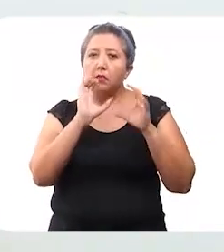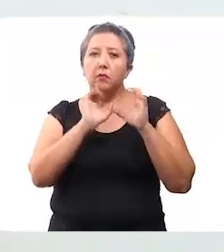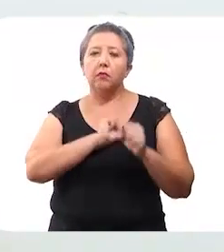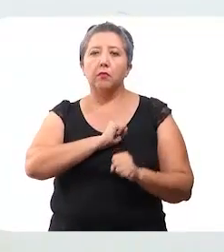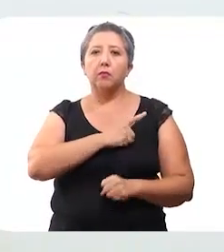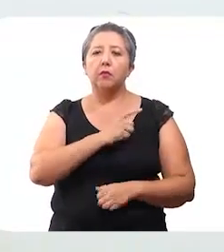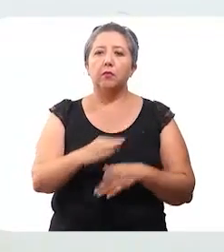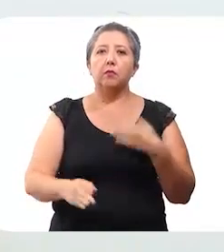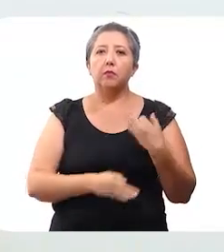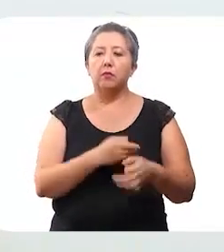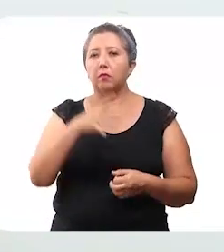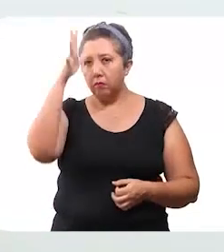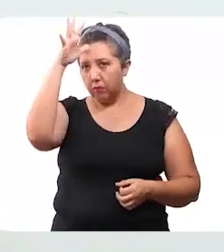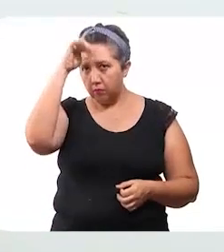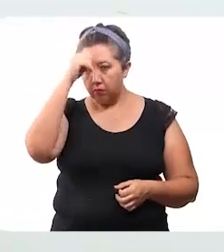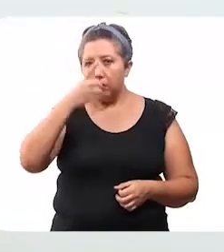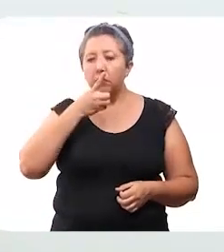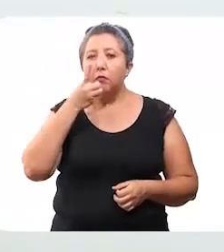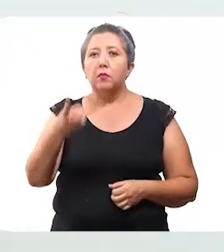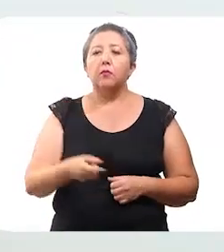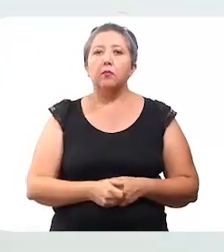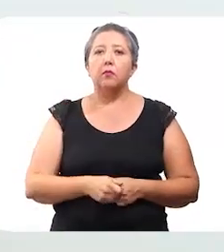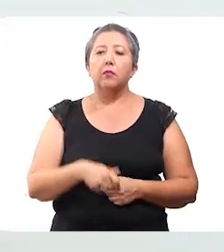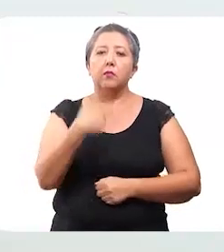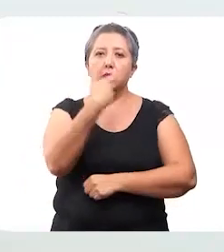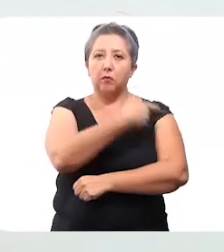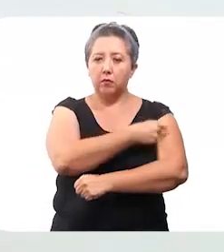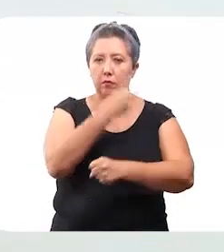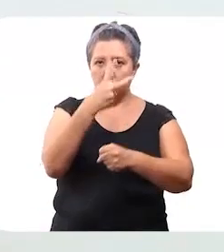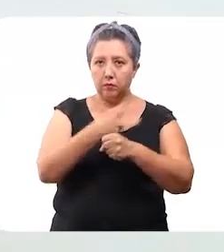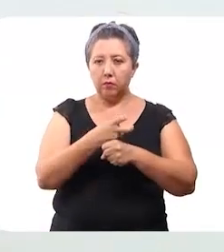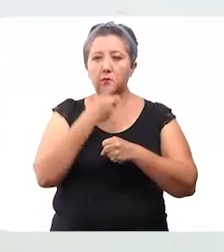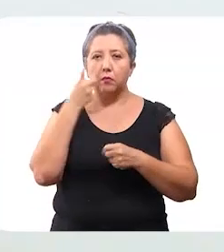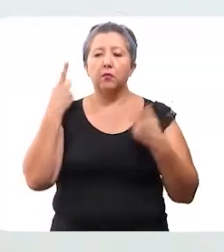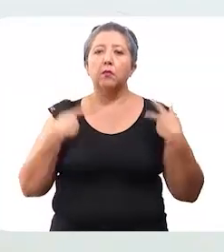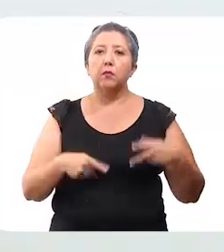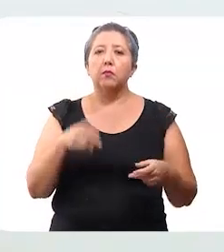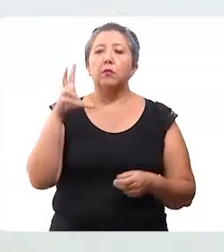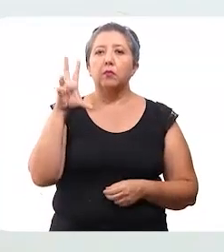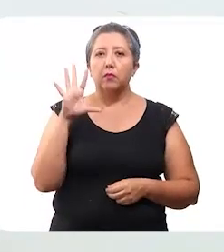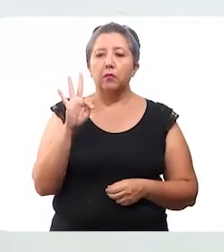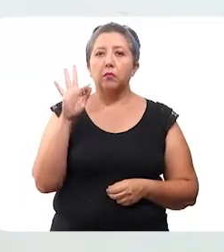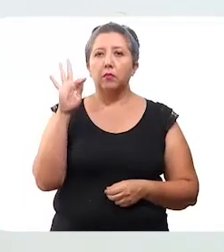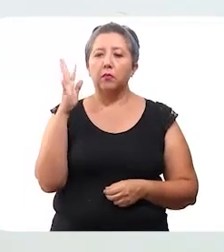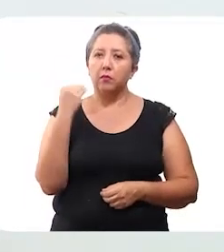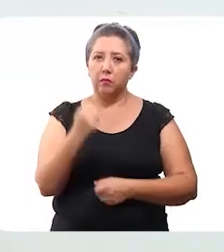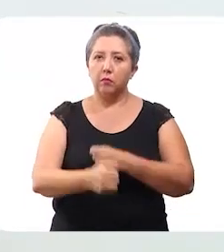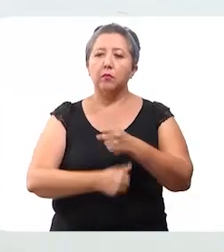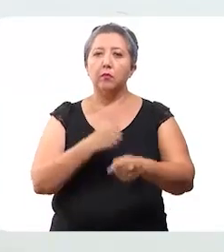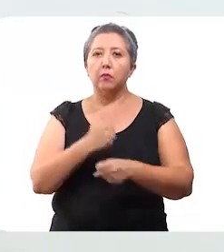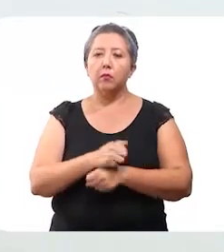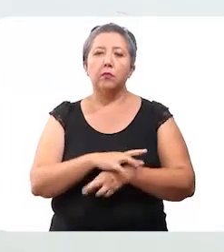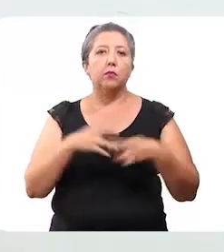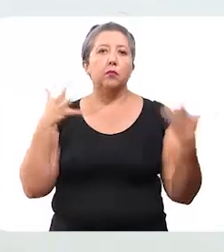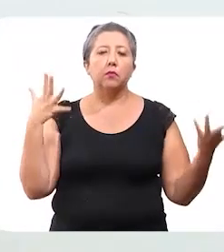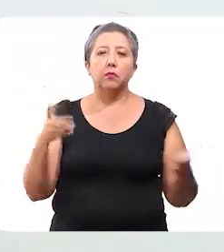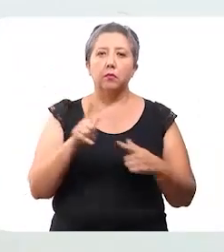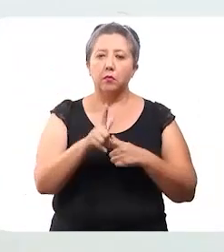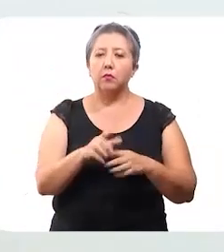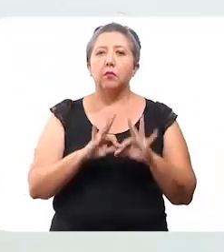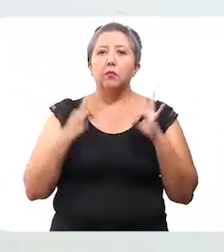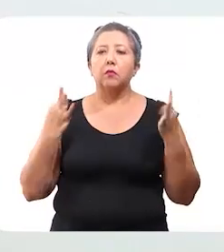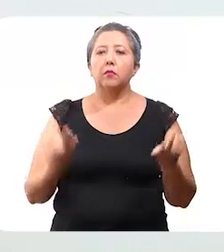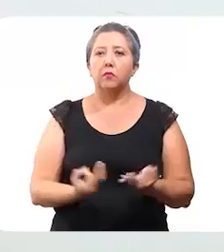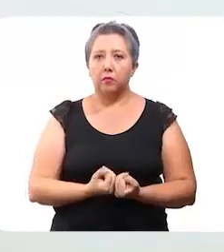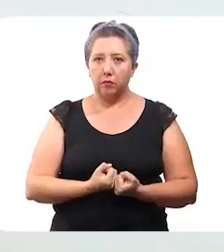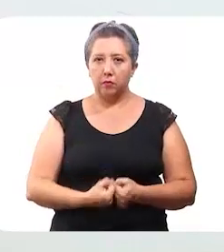todos. De acuerdo con lo programado, la aplicación de las segundas dosis a personas de entre 40 y 49 años se lleva a cabo de la siguiente